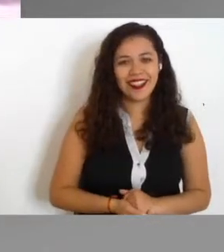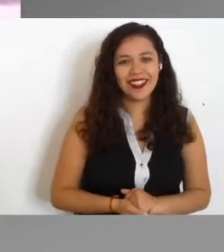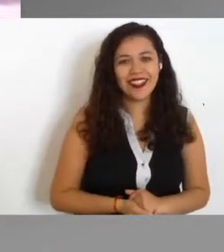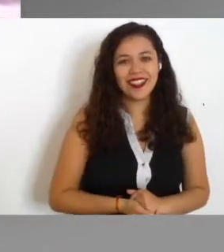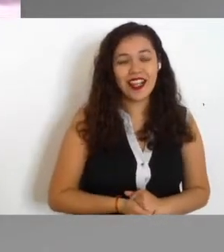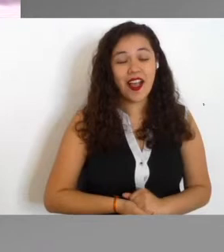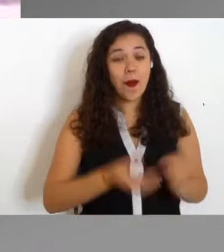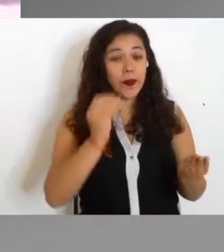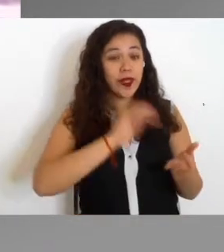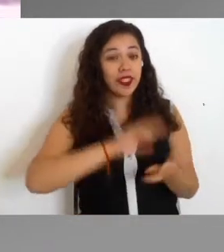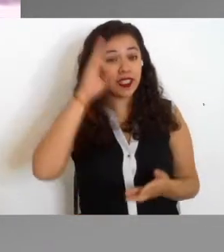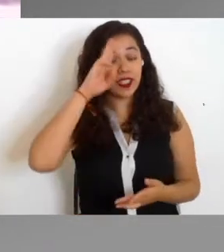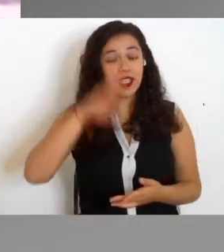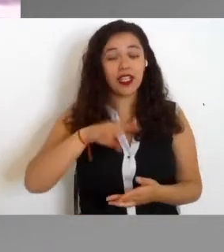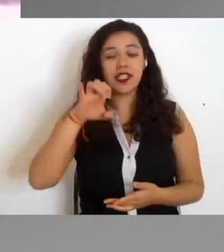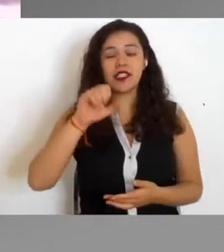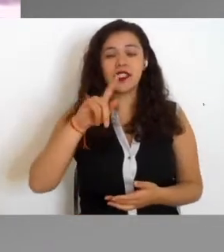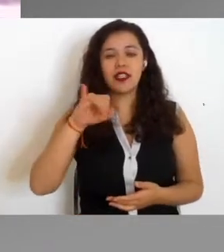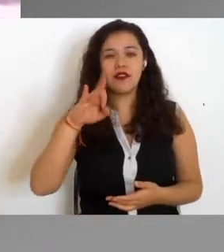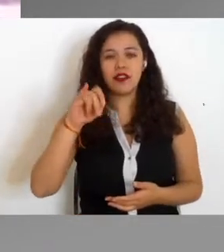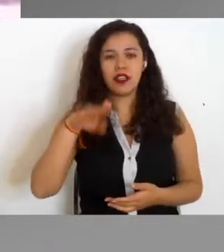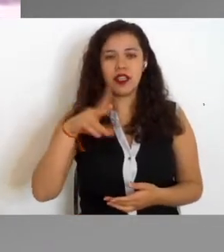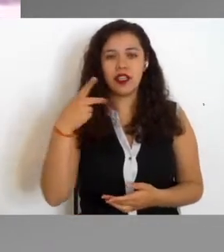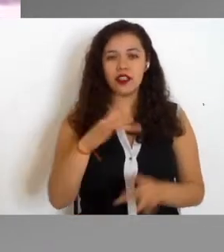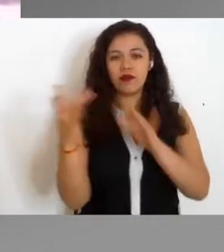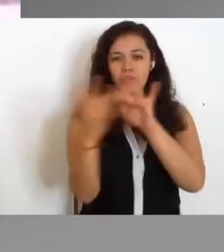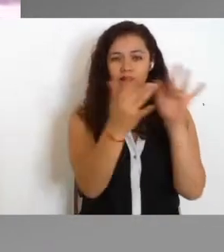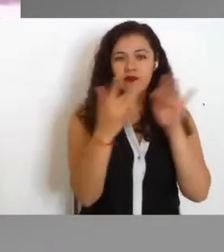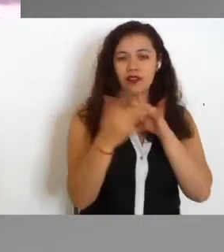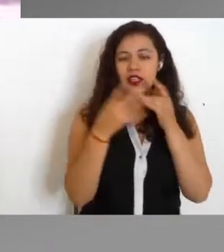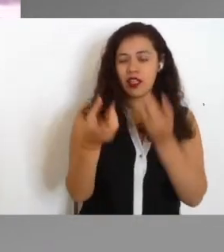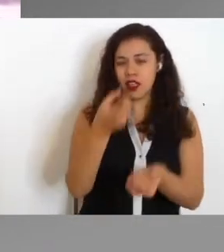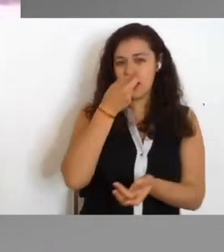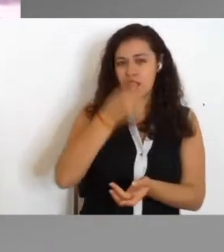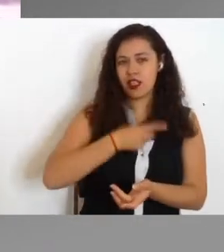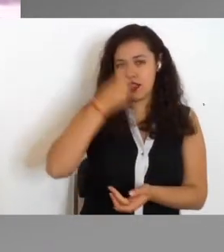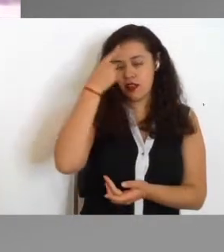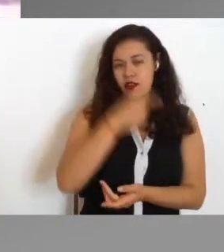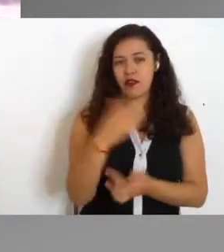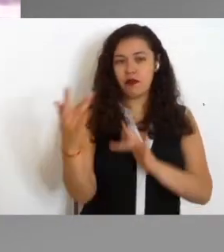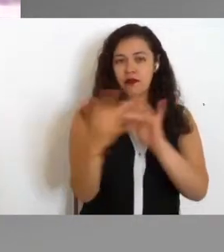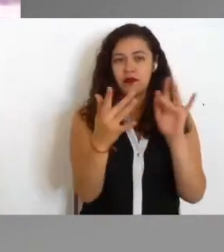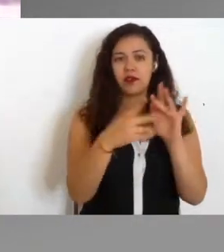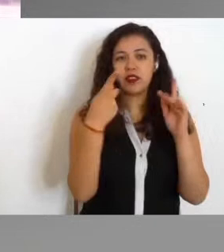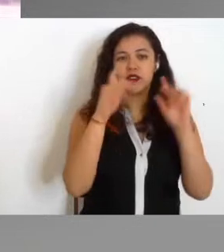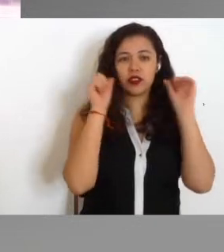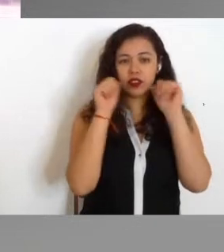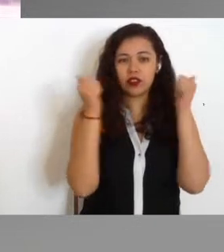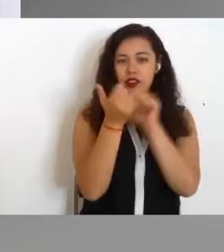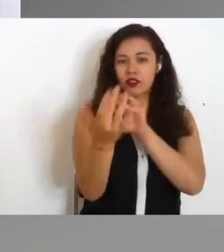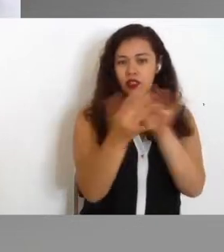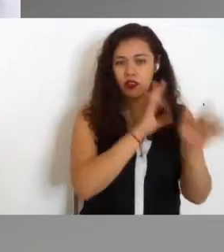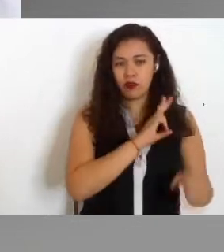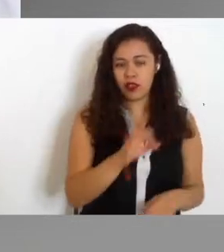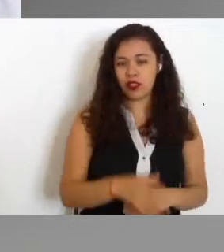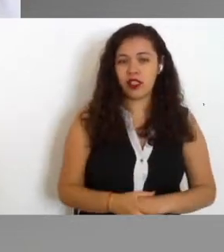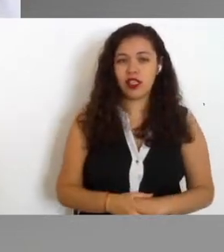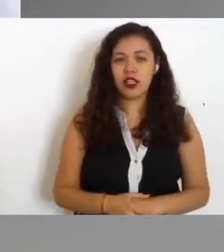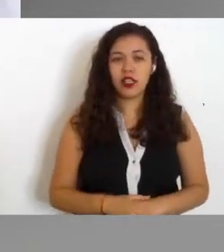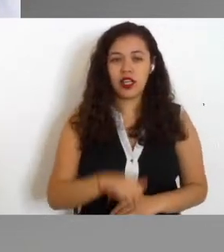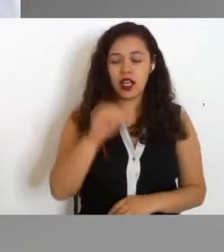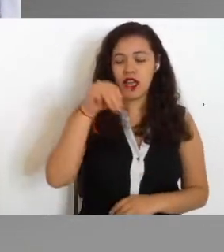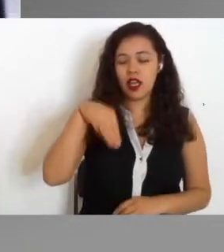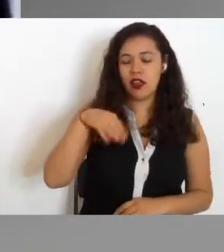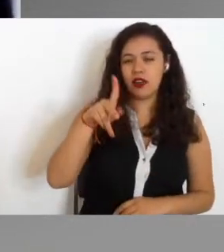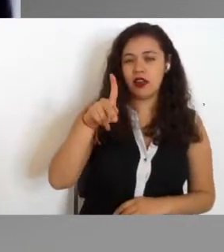Muchas gracias, maestra Estefanía. ¿Nos puede proporcionar sus redes sociales para que pudieran contactar con su asociación civil, por favor? Claro, es Ampubalia.